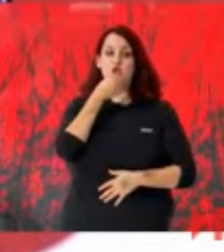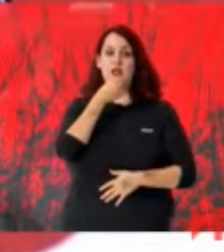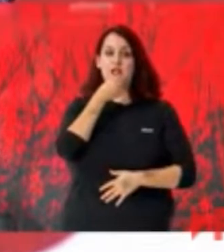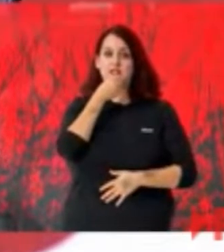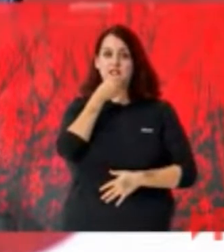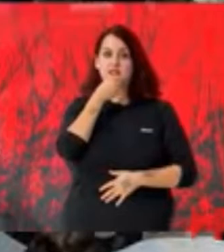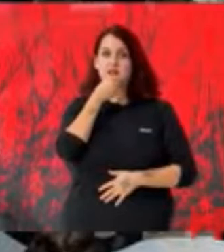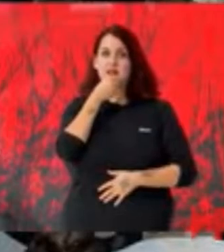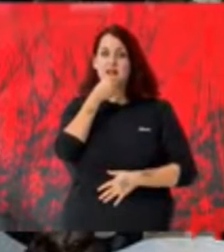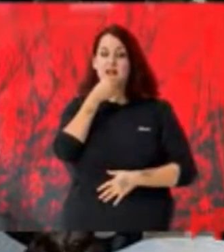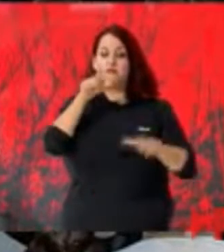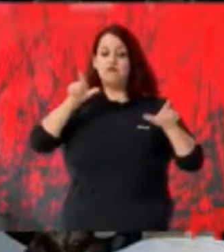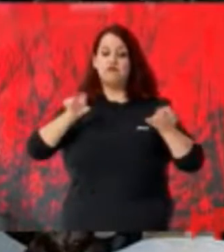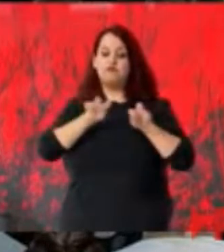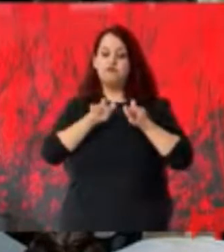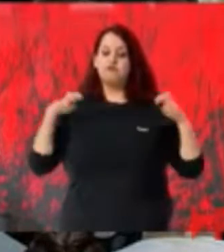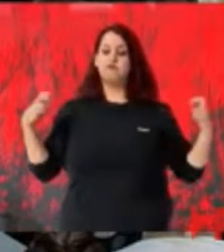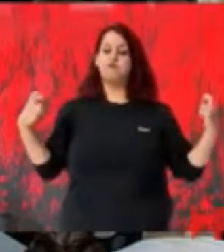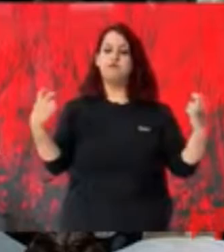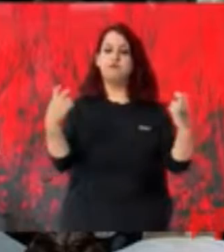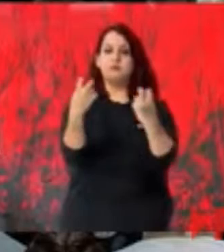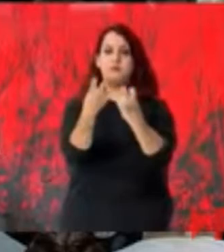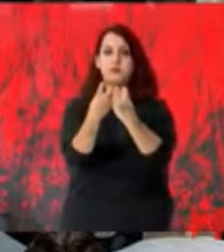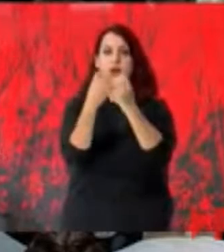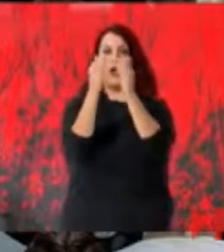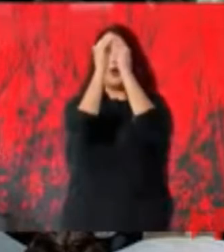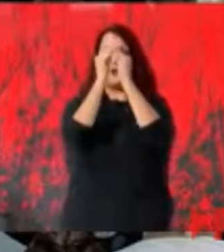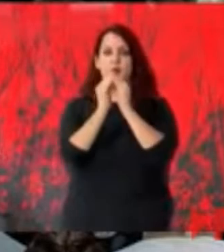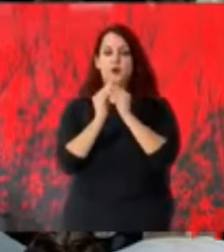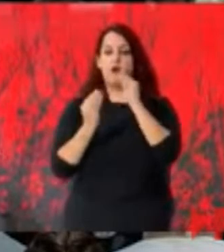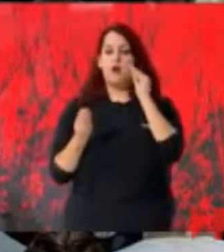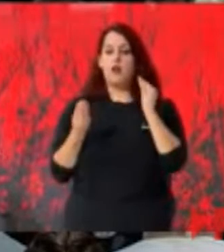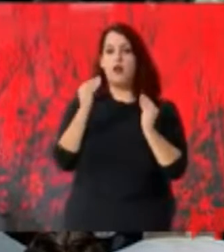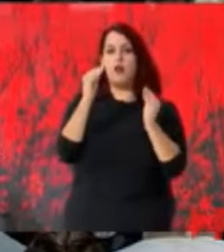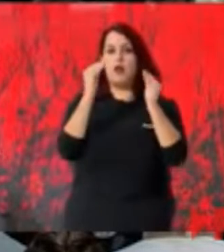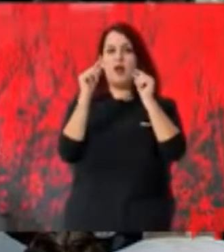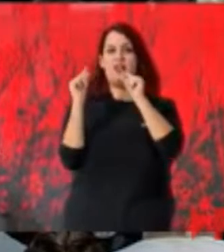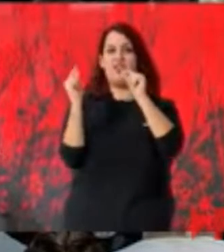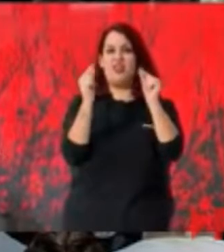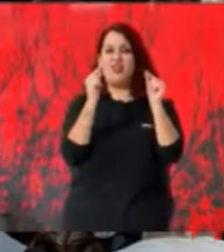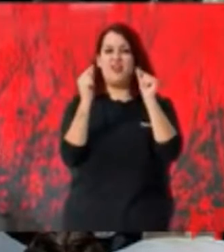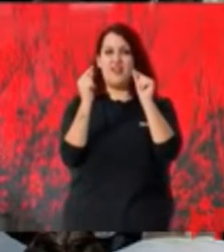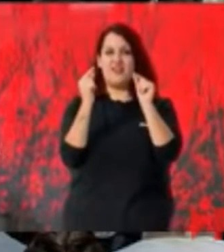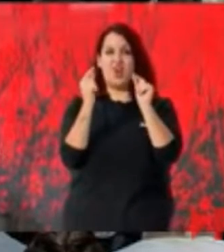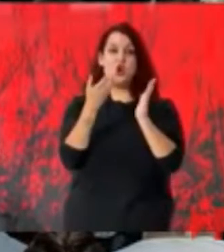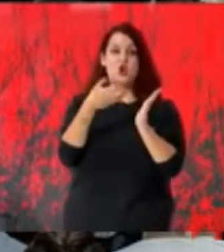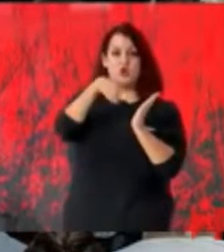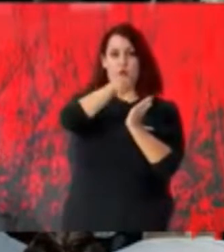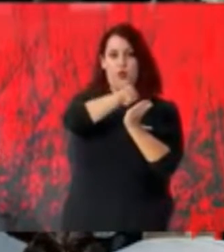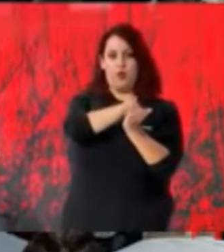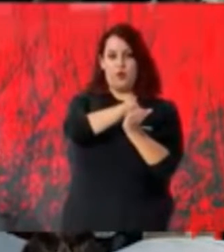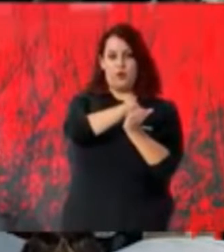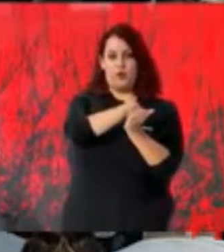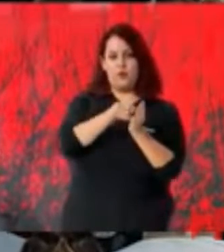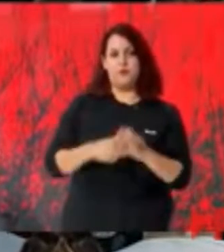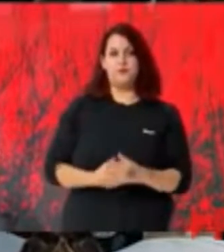de Sigüenza, a empezar a hacer nuestra aportación al debate constitucional. Algo así como el 2